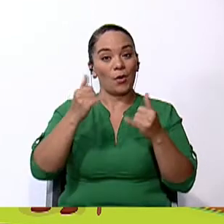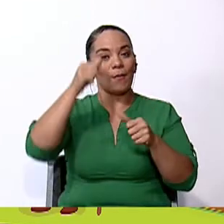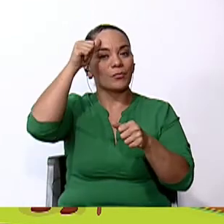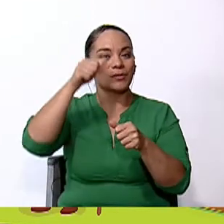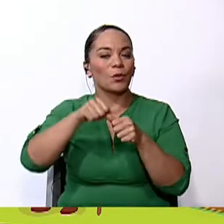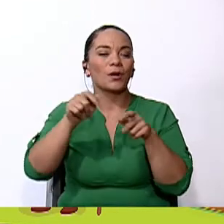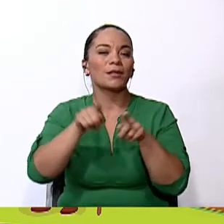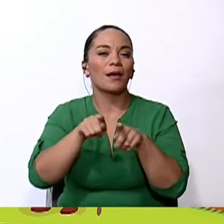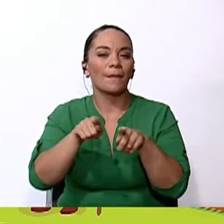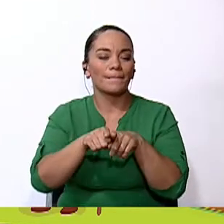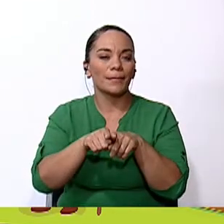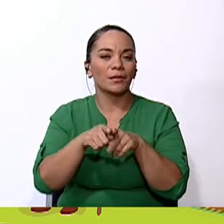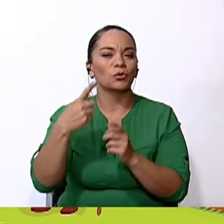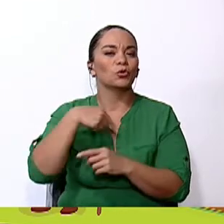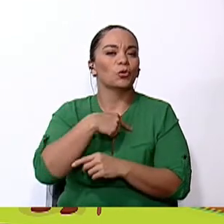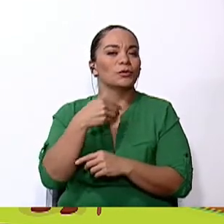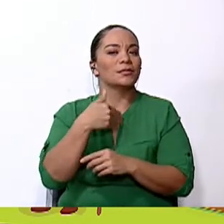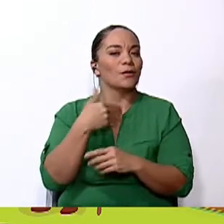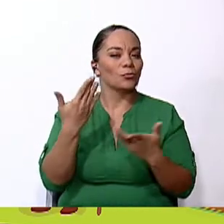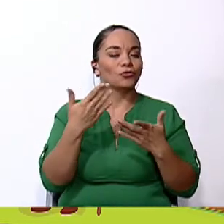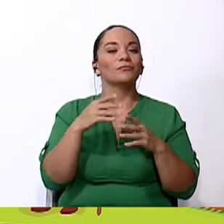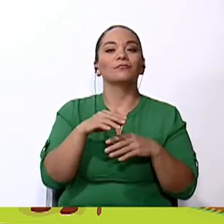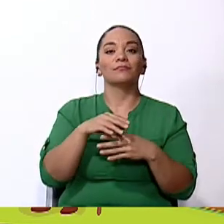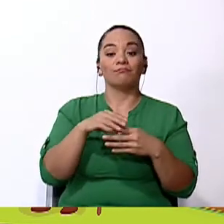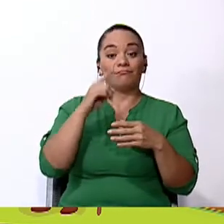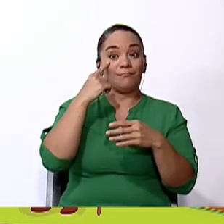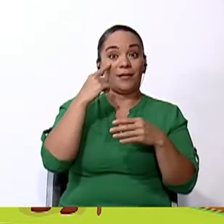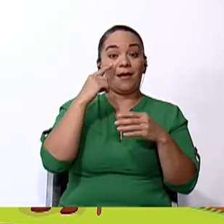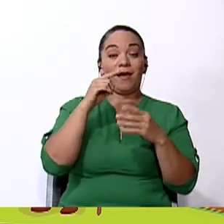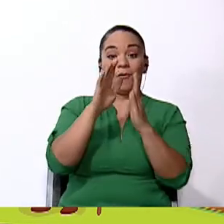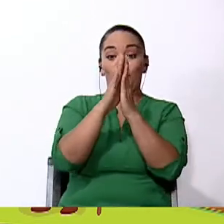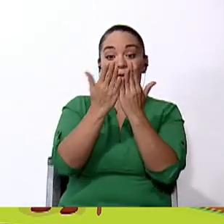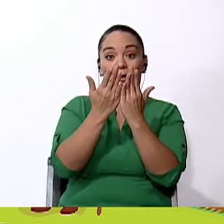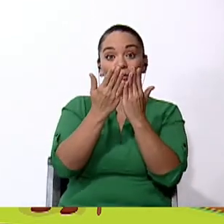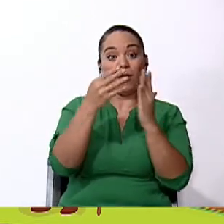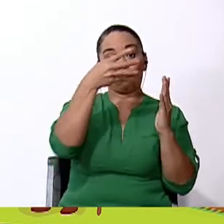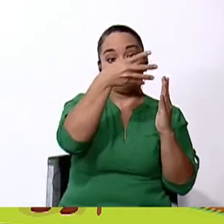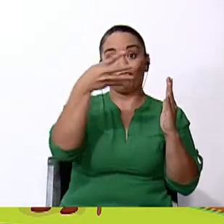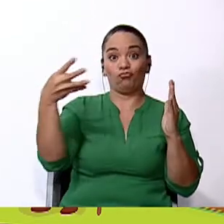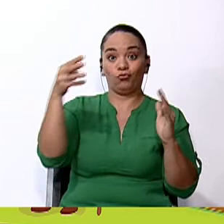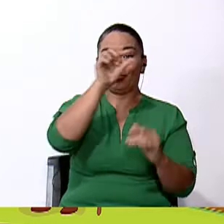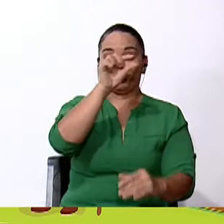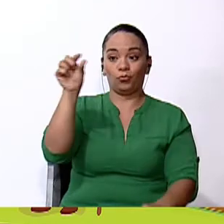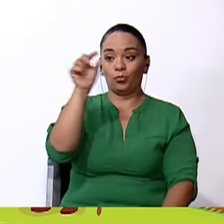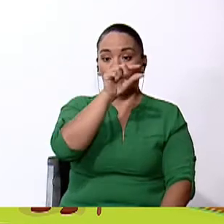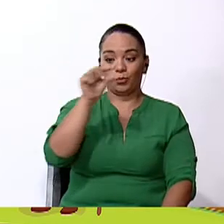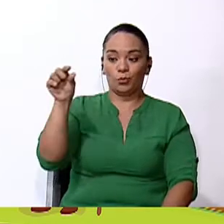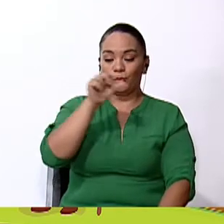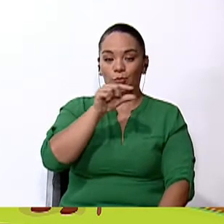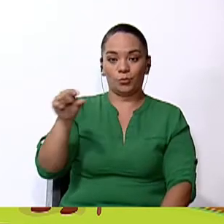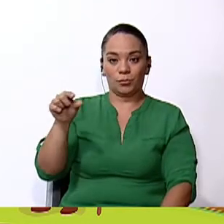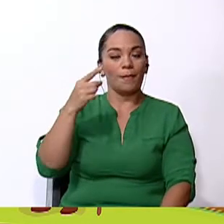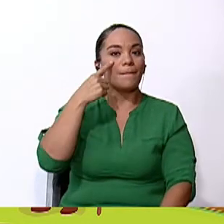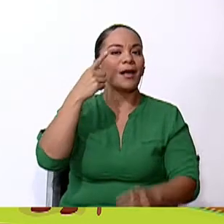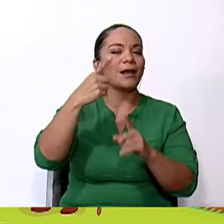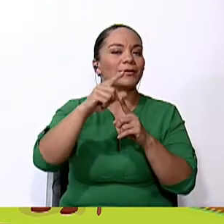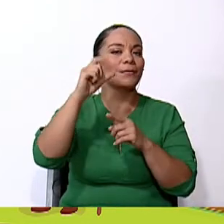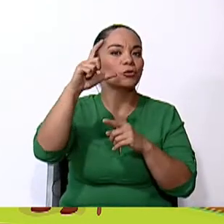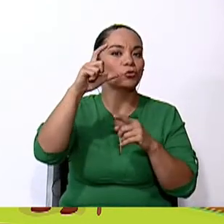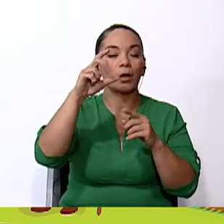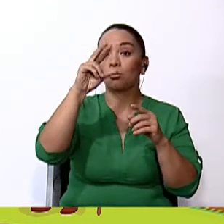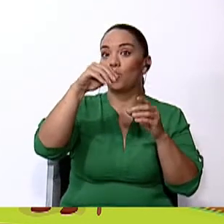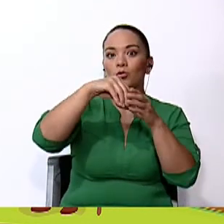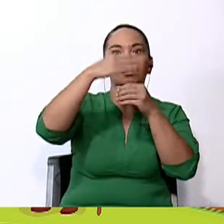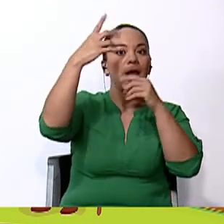también que nosotros tenemos renglones, pues las letras mayúsculas van de arriba hacia abajo y no se salen del